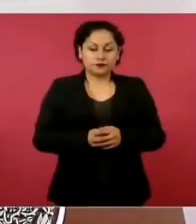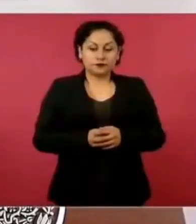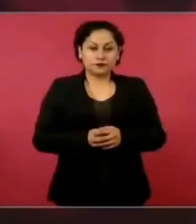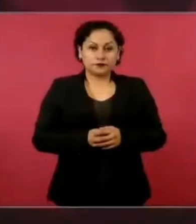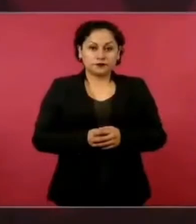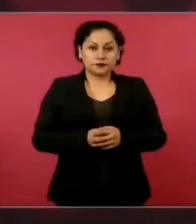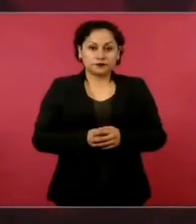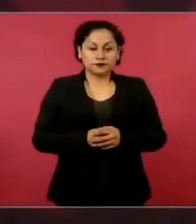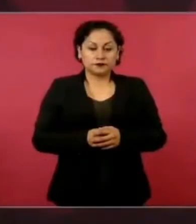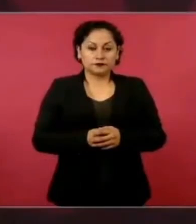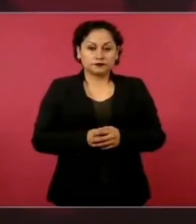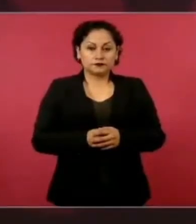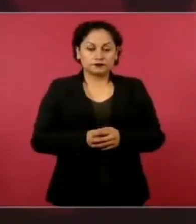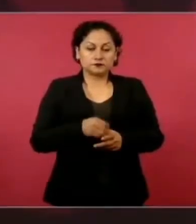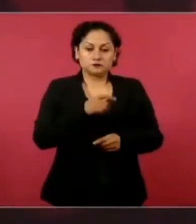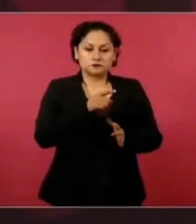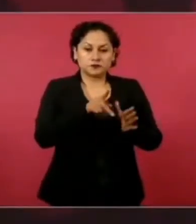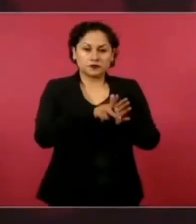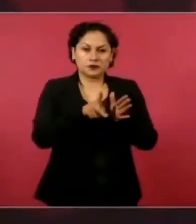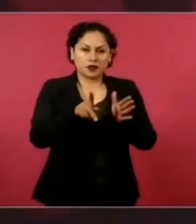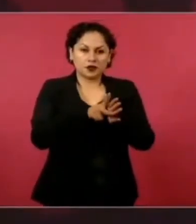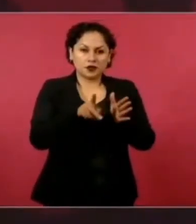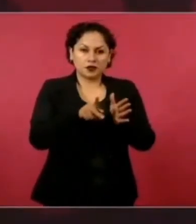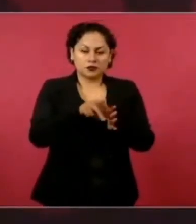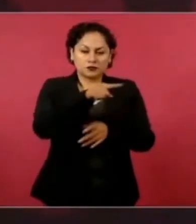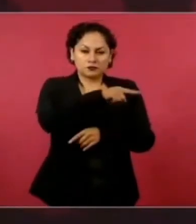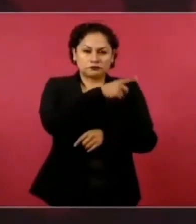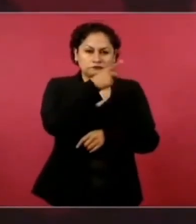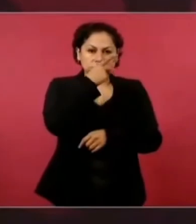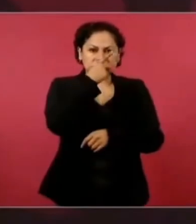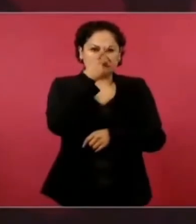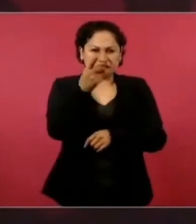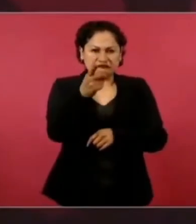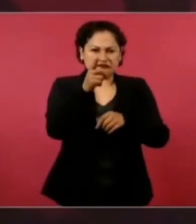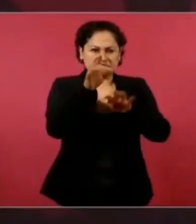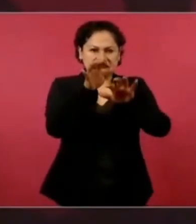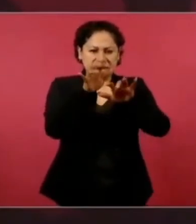ofendiendo a Claudia, ¿no?, ofendiendo a las mujeres.